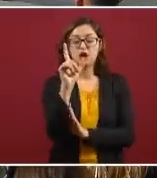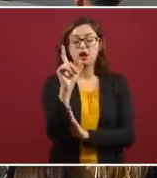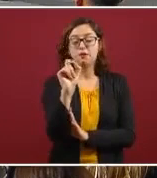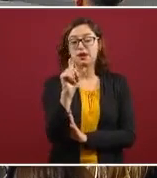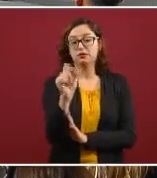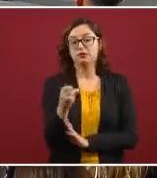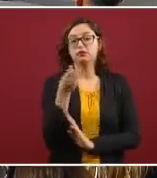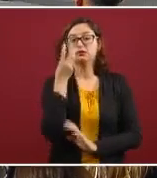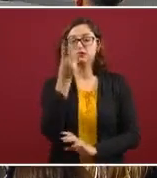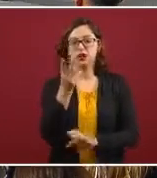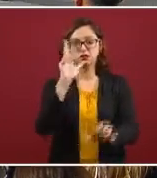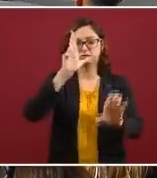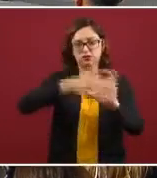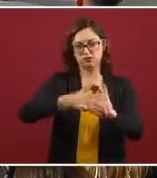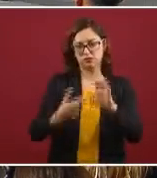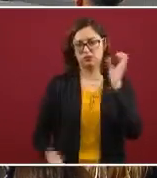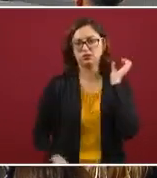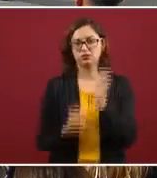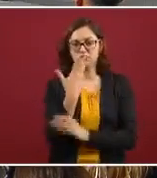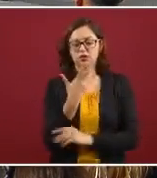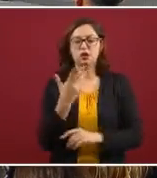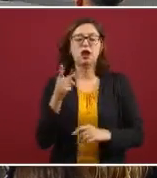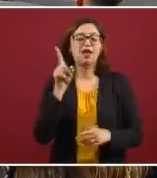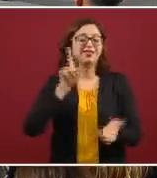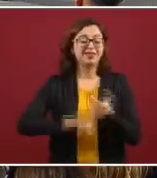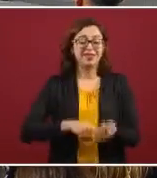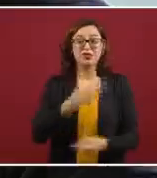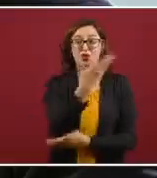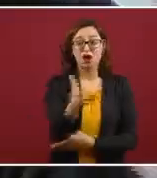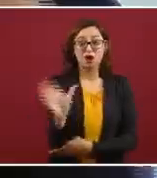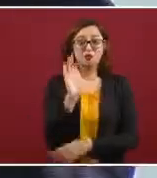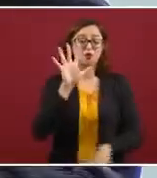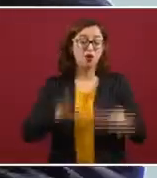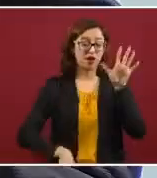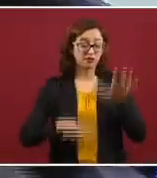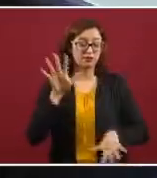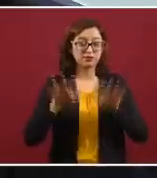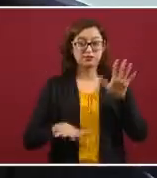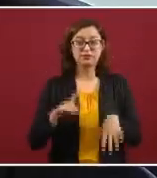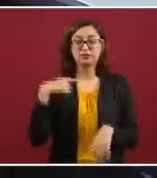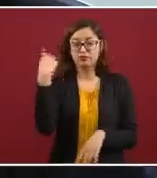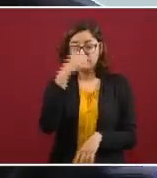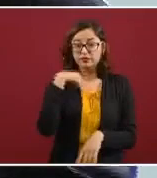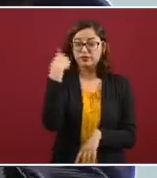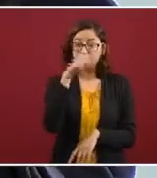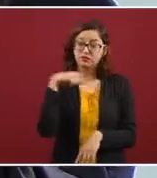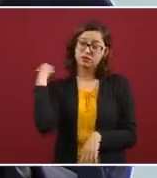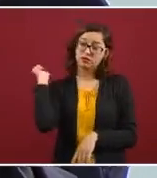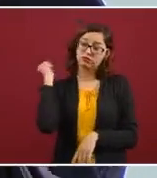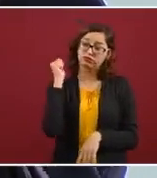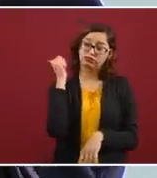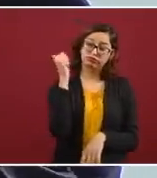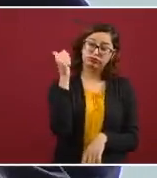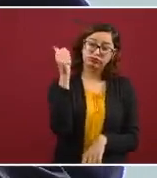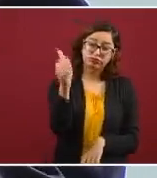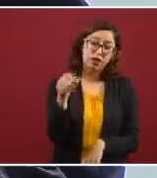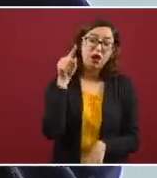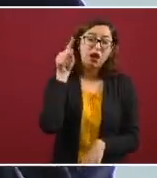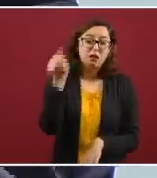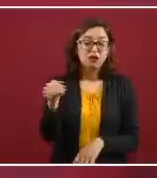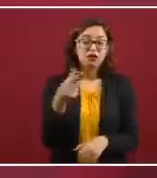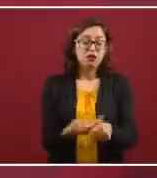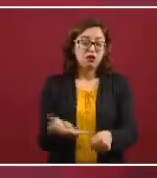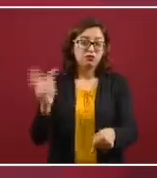Los hospitales rurales atienden a población que muchas veces se traslada durante horas para acudir, y una parte de esta